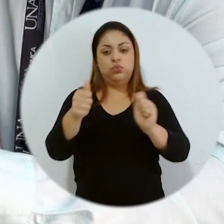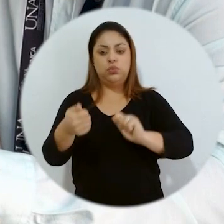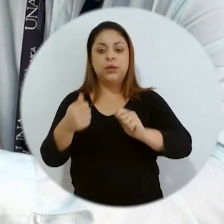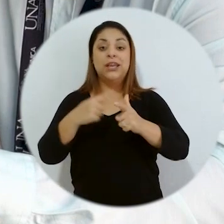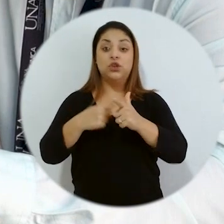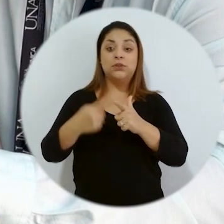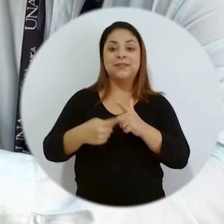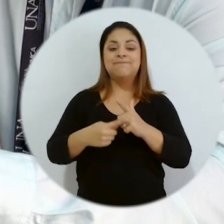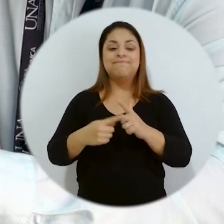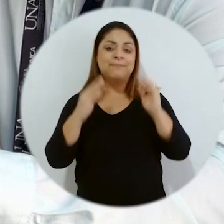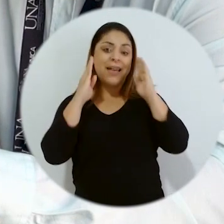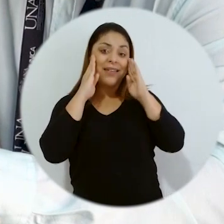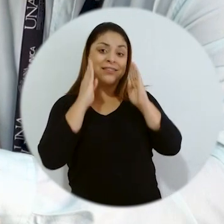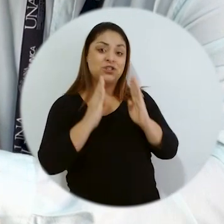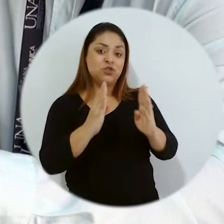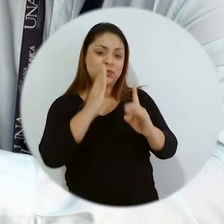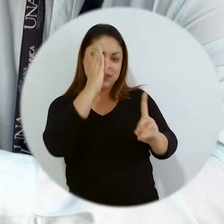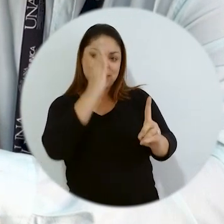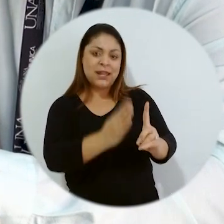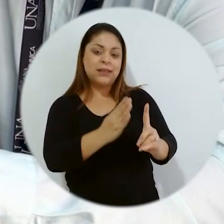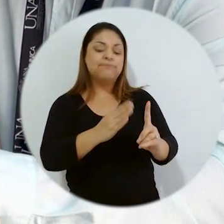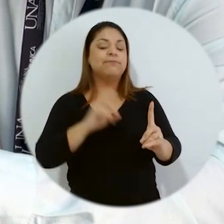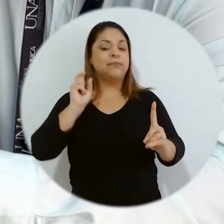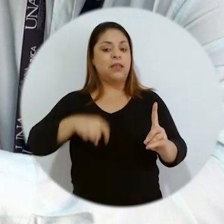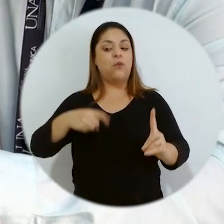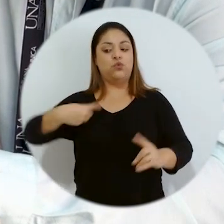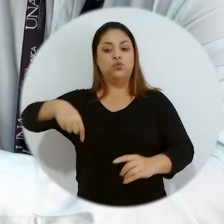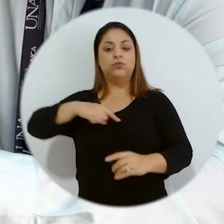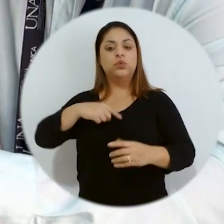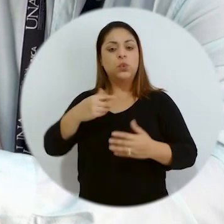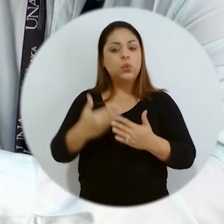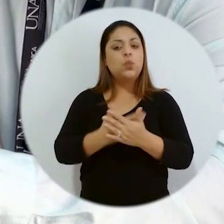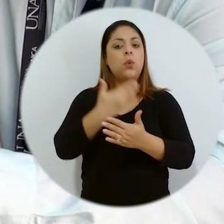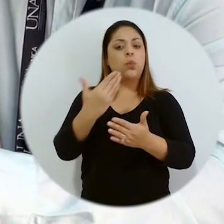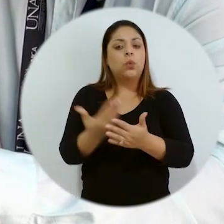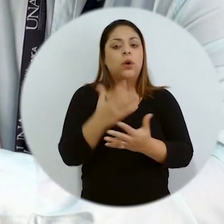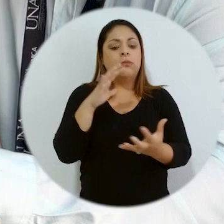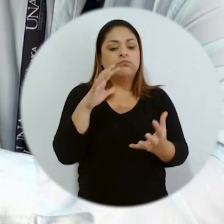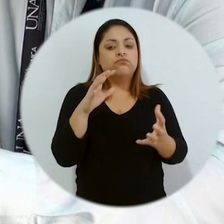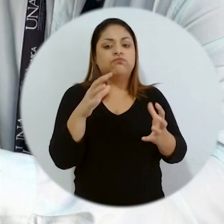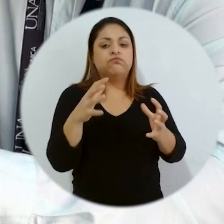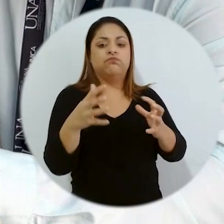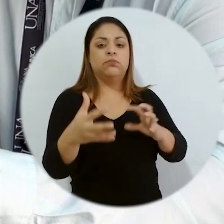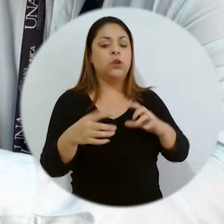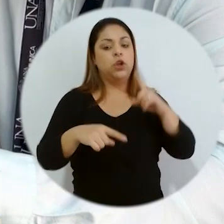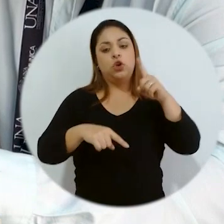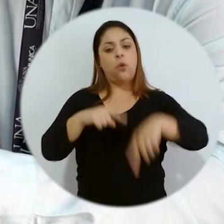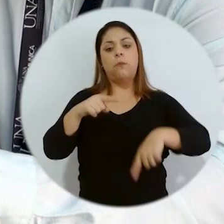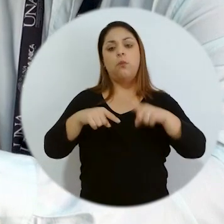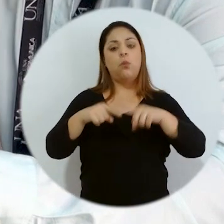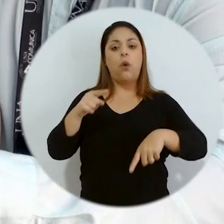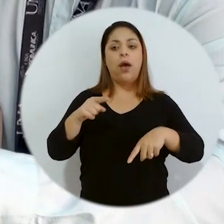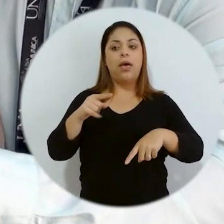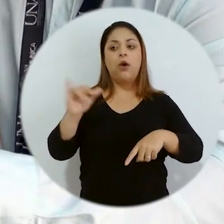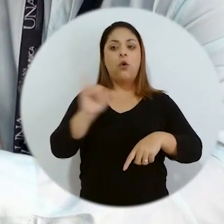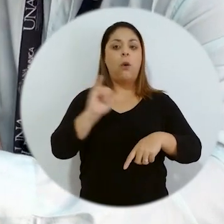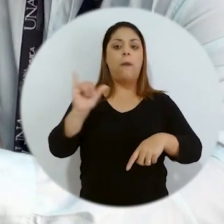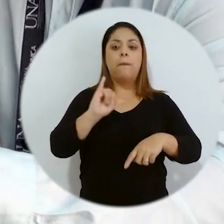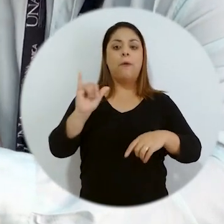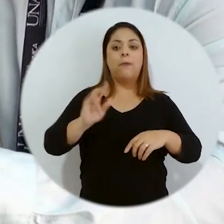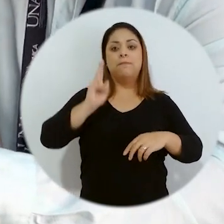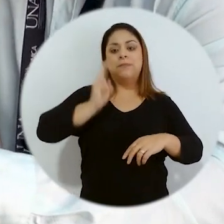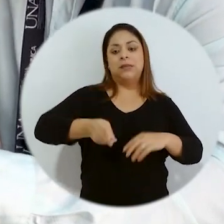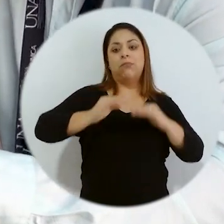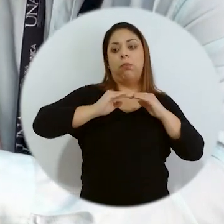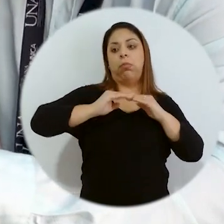incidencia directa en la atención de la población con discapacidad, pues tenga entonces que estarse actualizando e ir haciendo cambios, ¿verdad? Nada puede quedarse